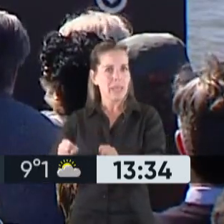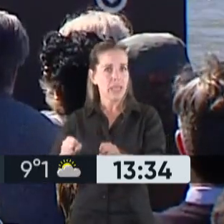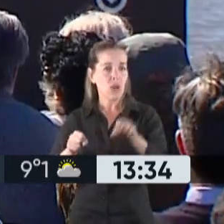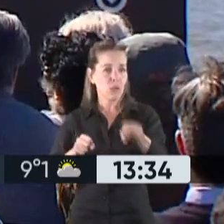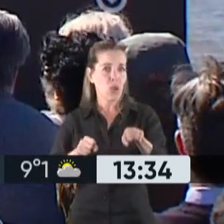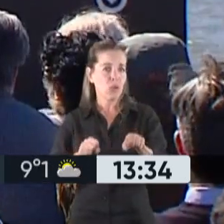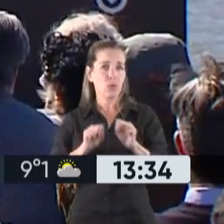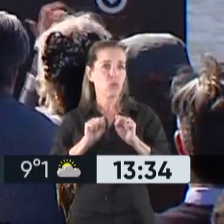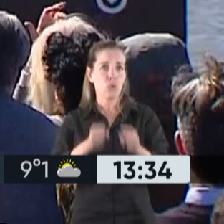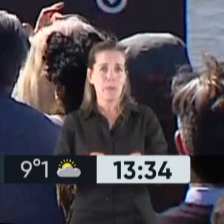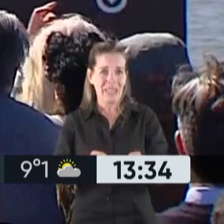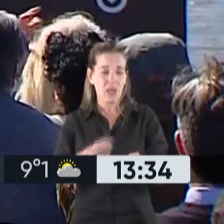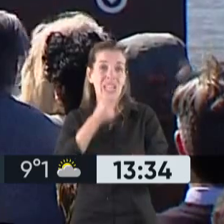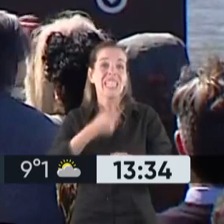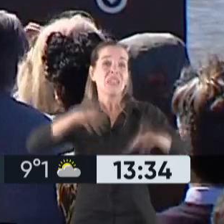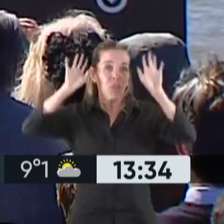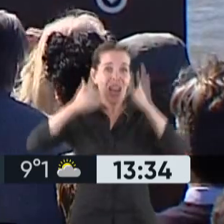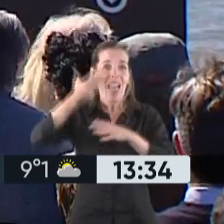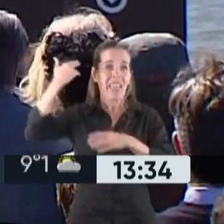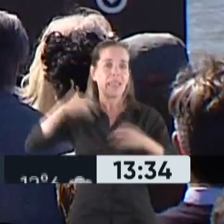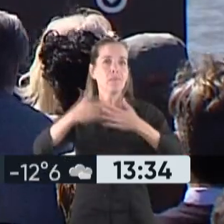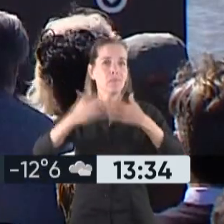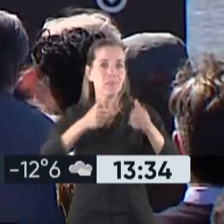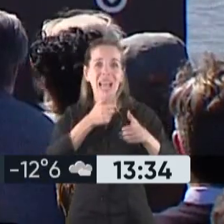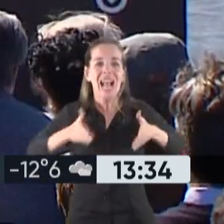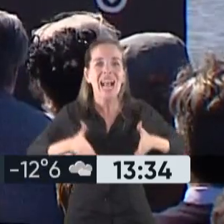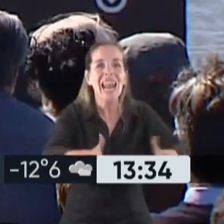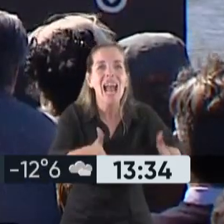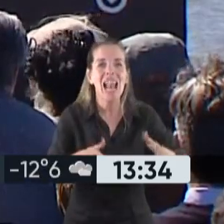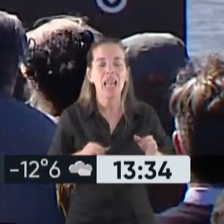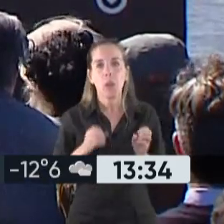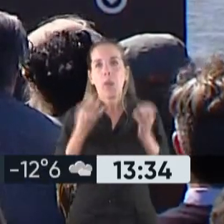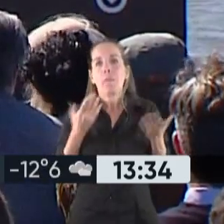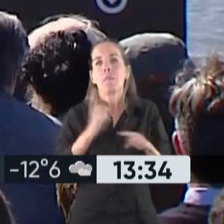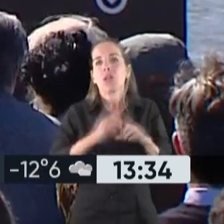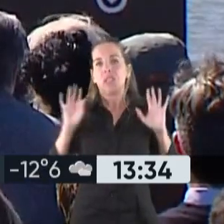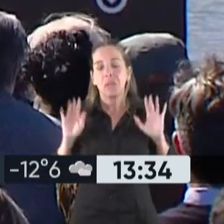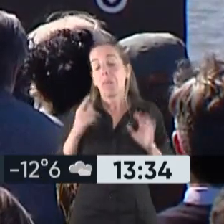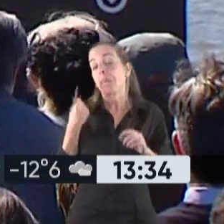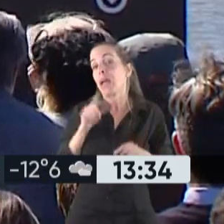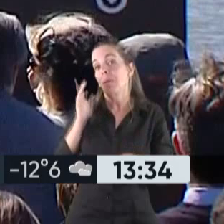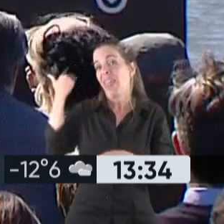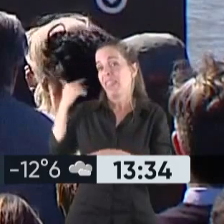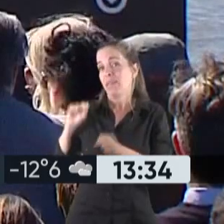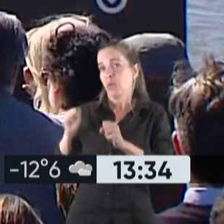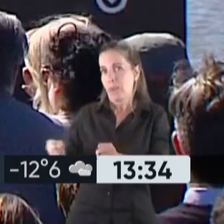de este puerto, que si estuviera construido tendríamos hoy una ventaja superlativa. Pero lo que sí avanzó